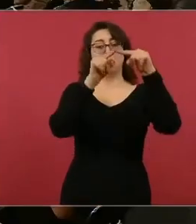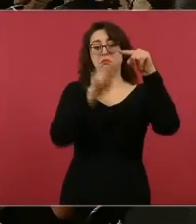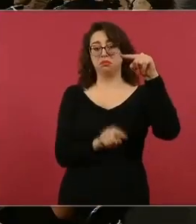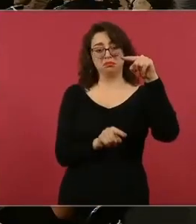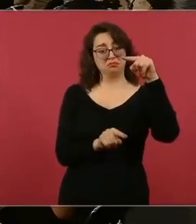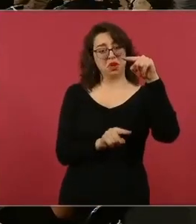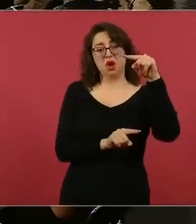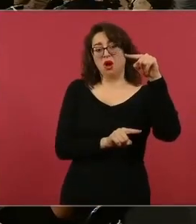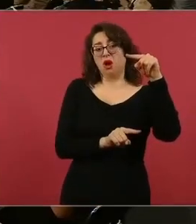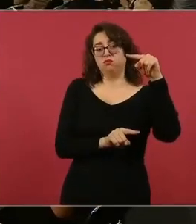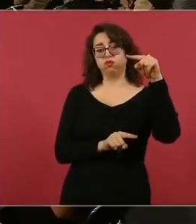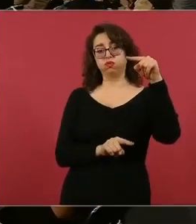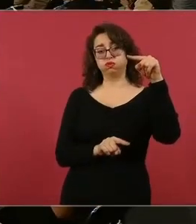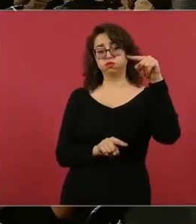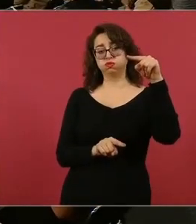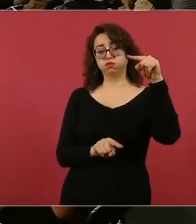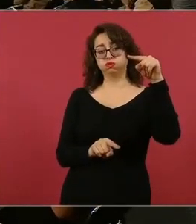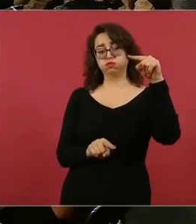O sea,